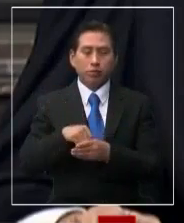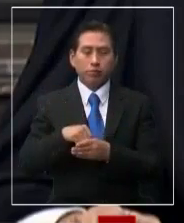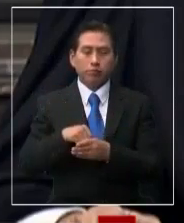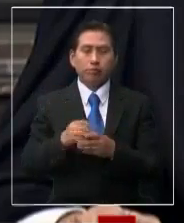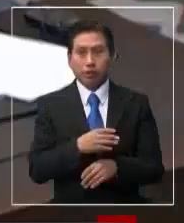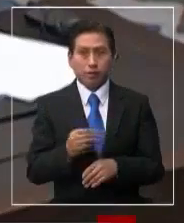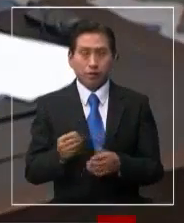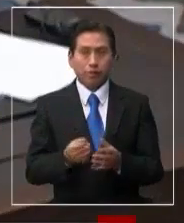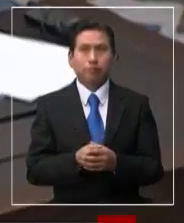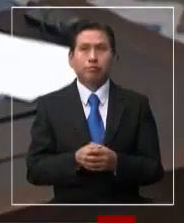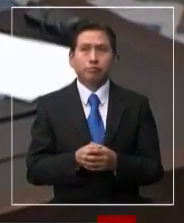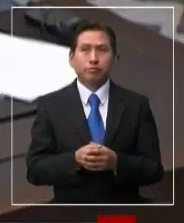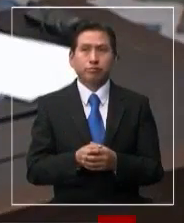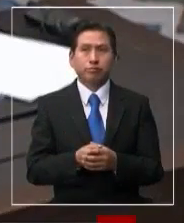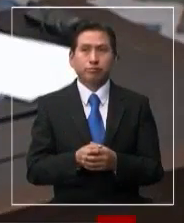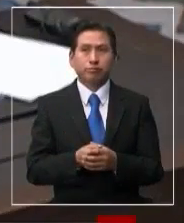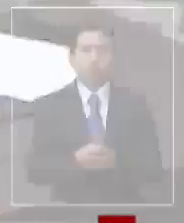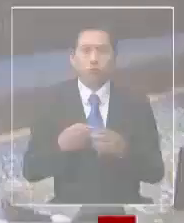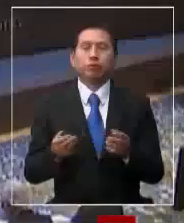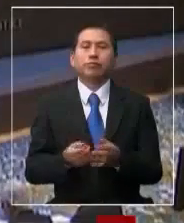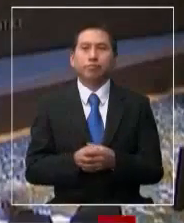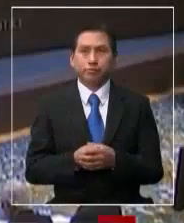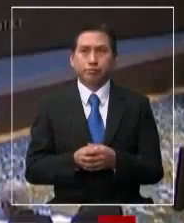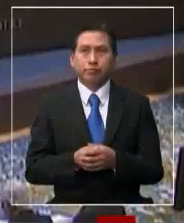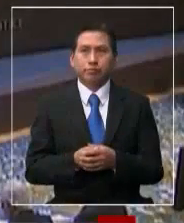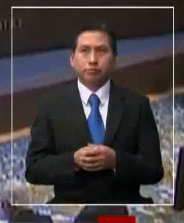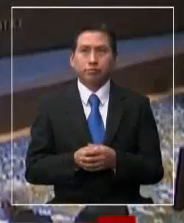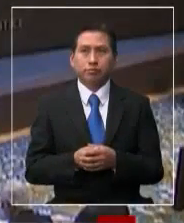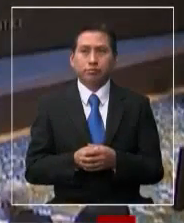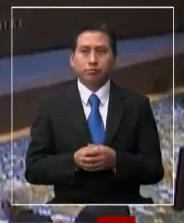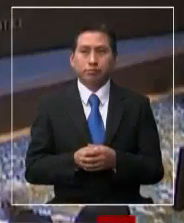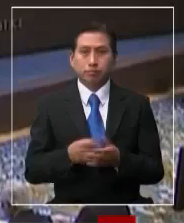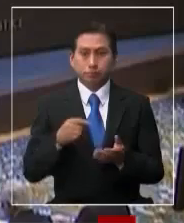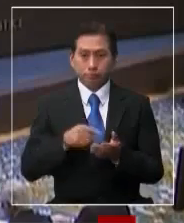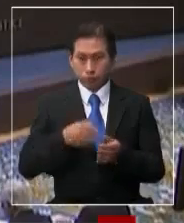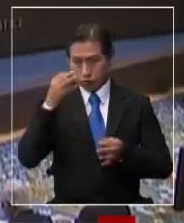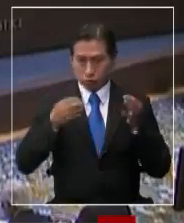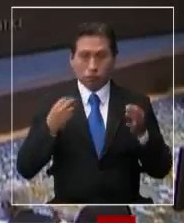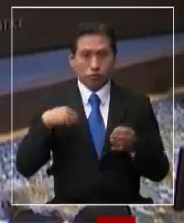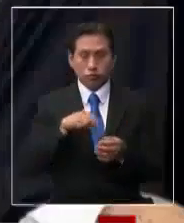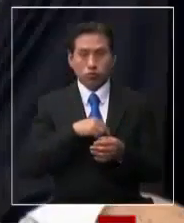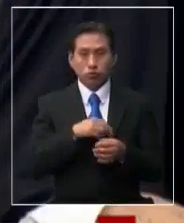el Estado plurinacional de Bolivia. Habida cuenta de que la Corte